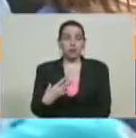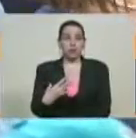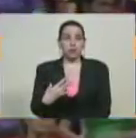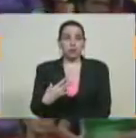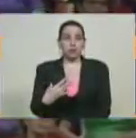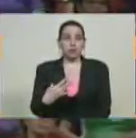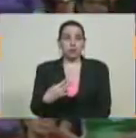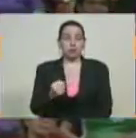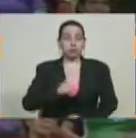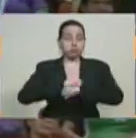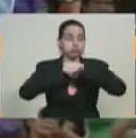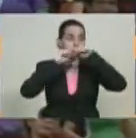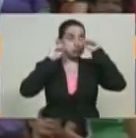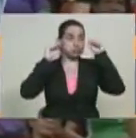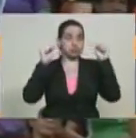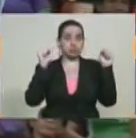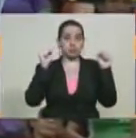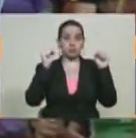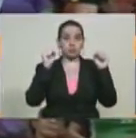Y yo estoy seguro